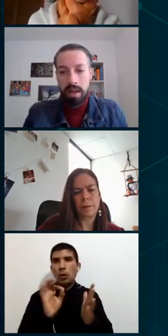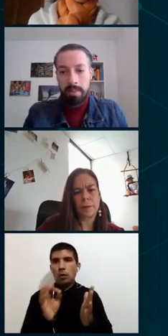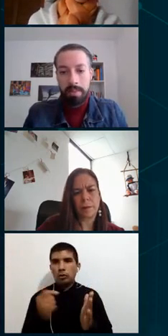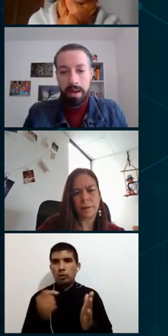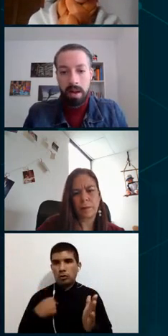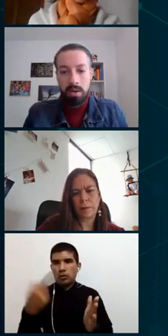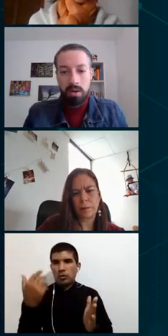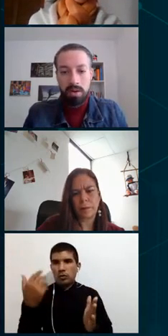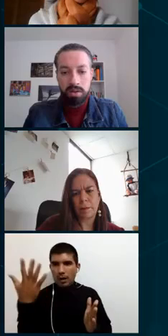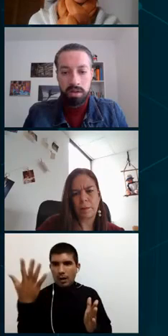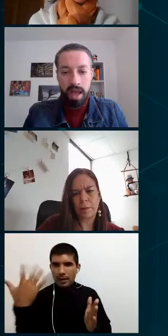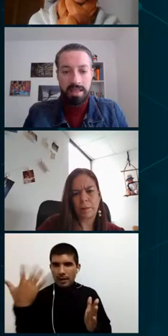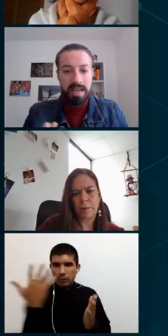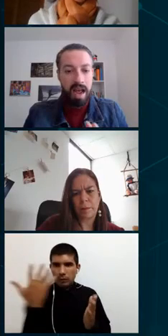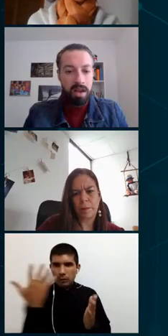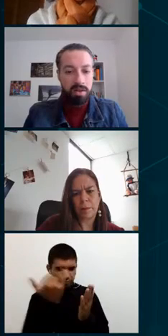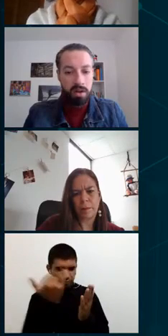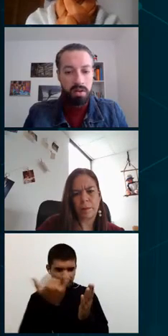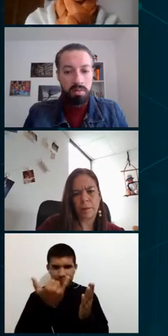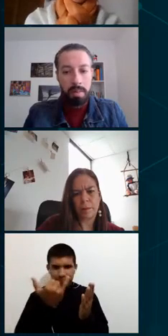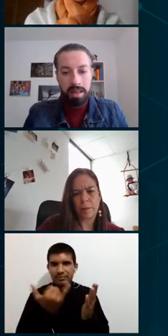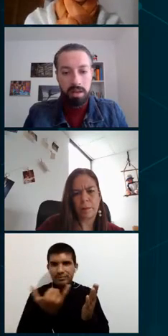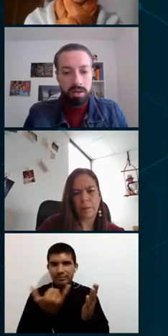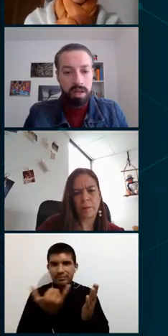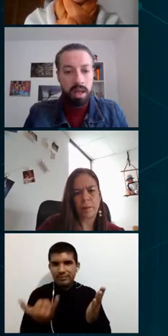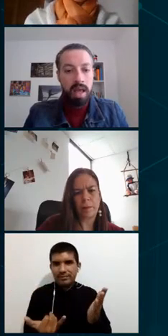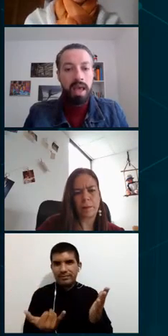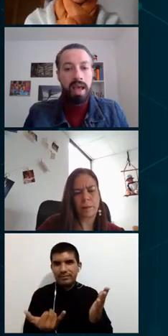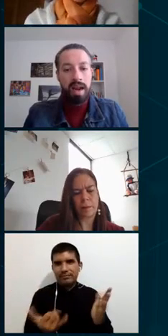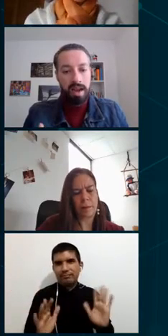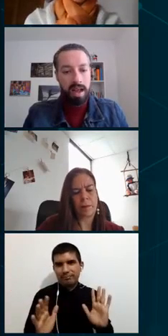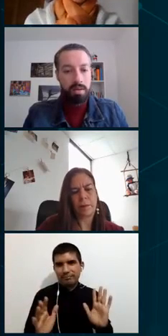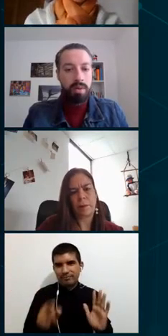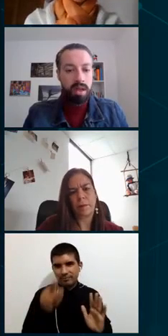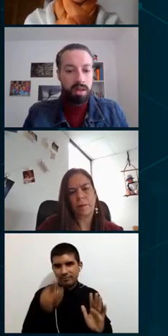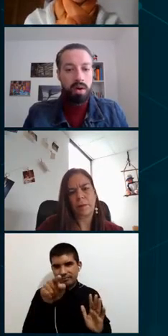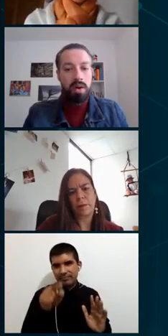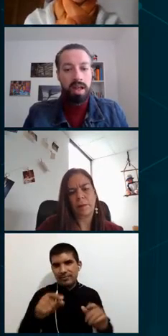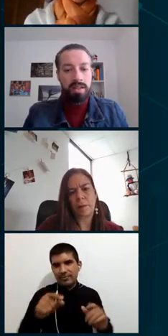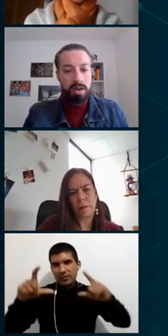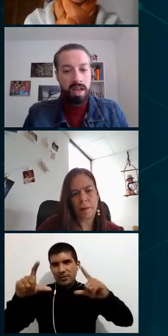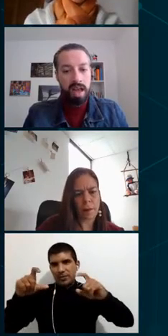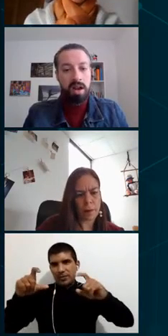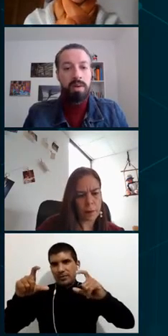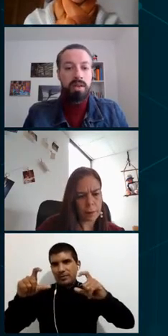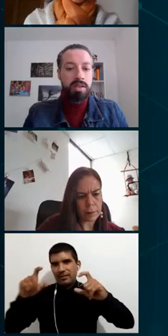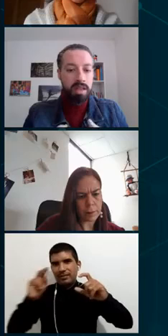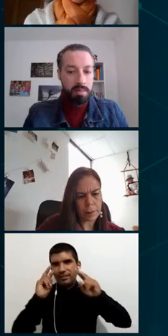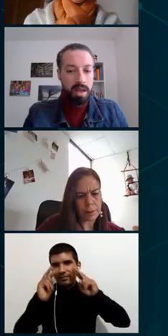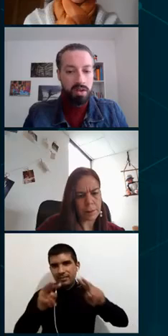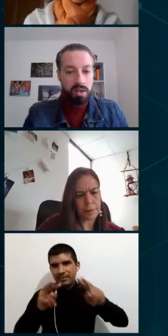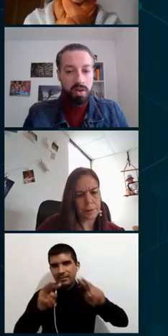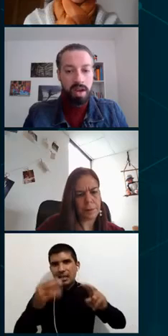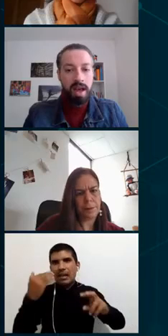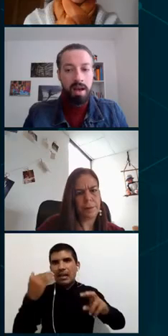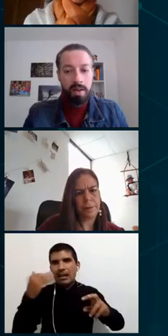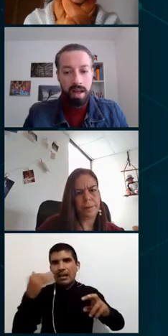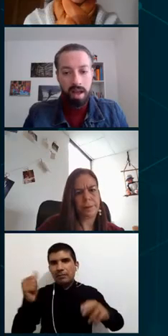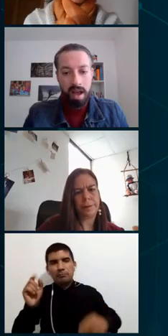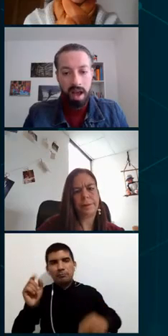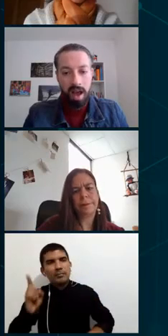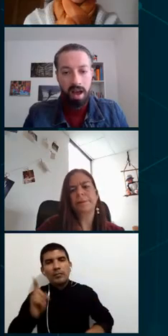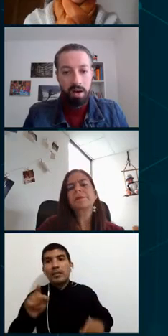ya hemos preparado algunos escenarios, algunos momentos que recrean un poquito la historia. El objetivo es que también nos